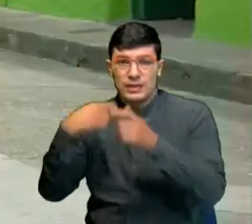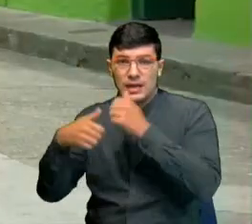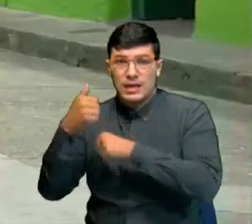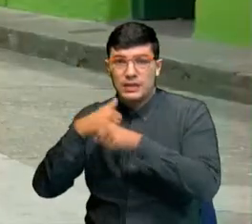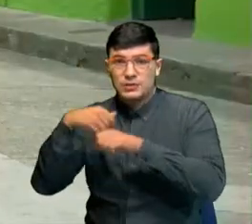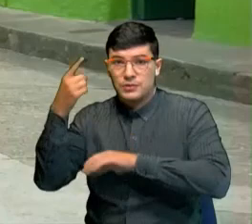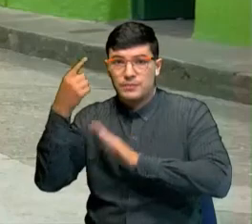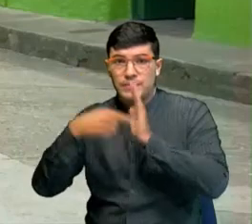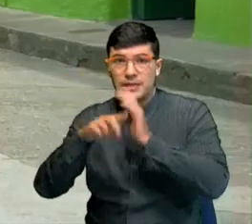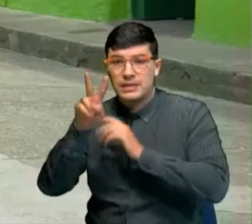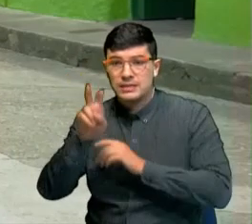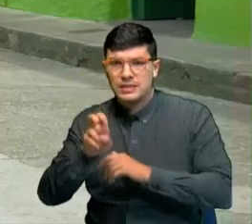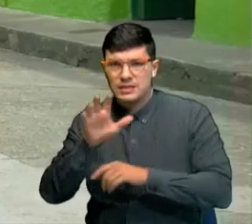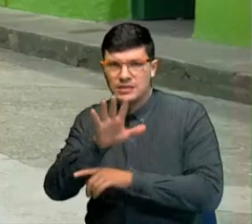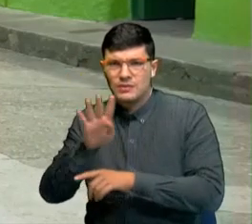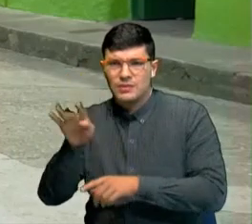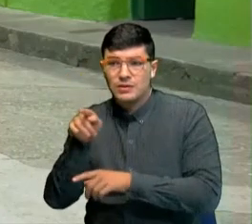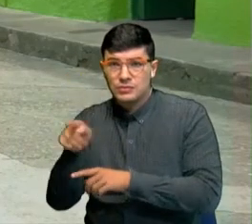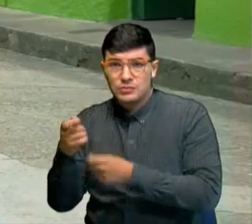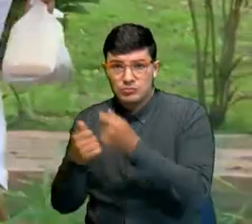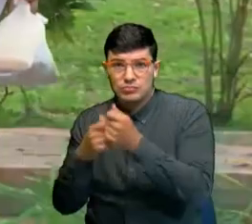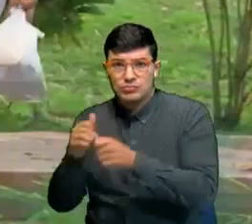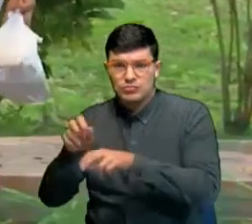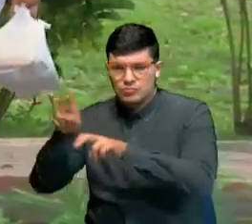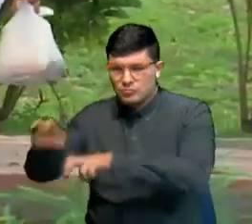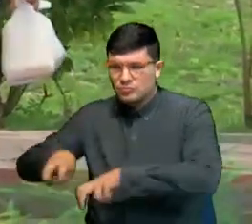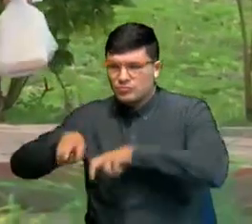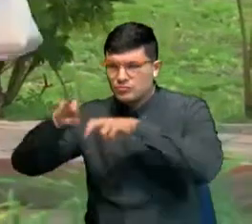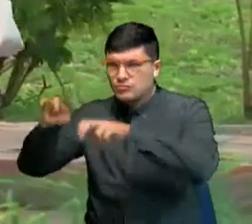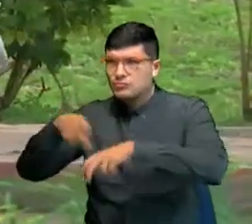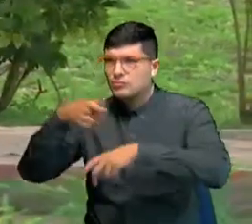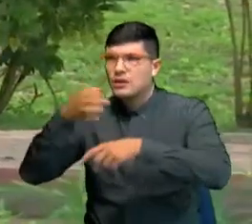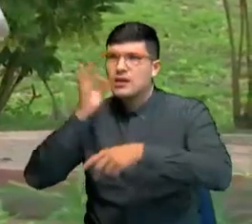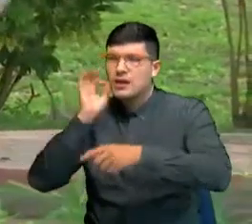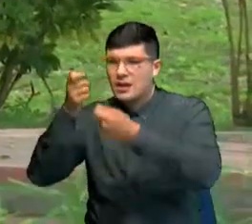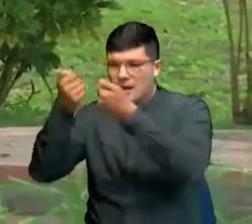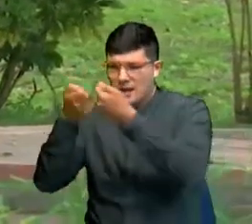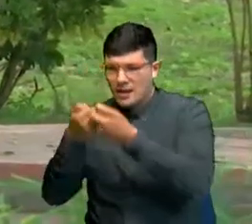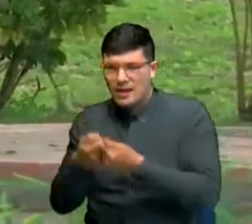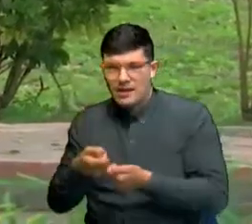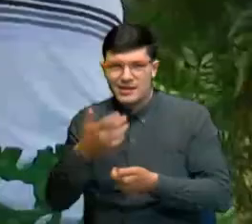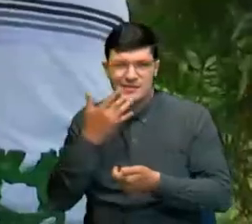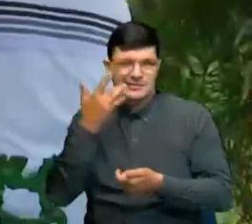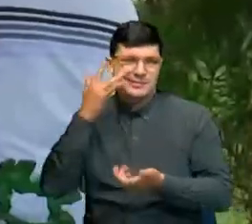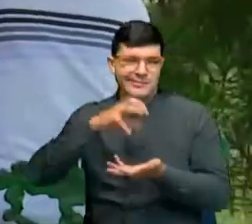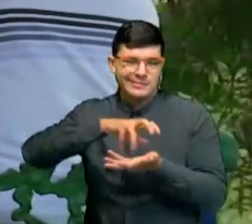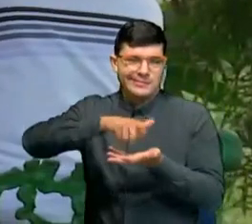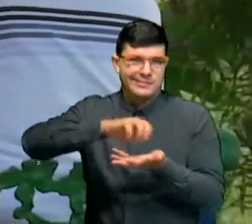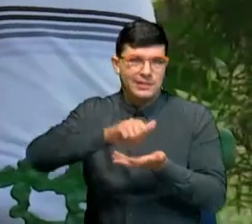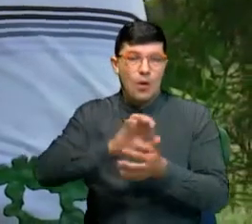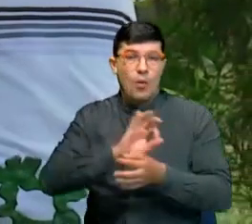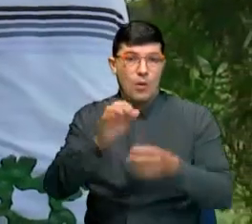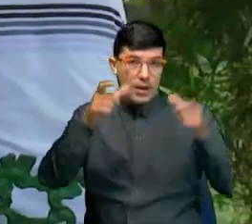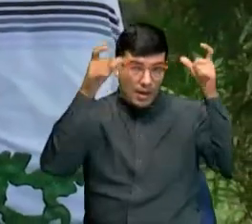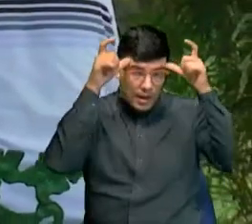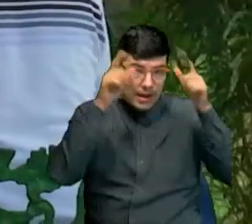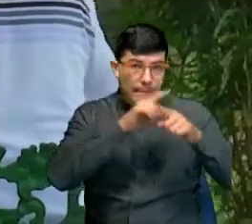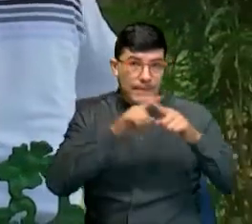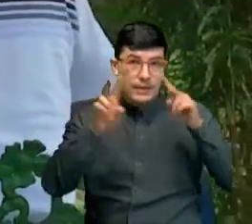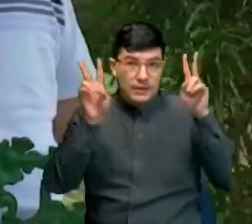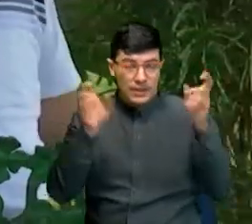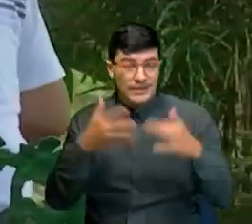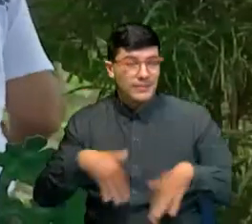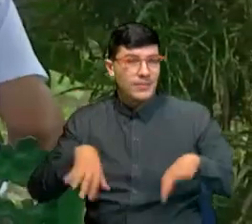esta población gira su economía en torno al cultivo del café, los cítricos y la ganadería. Pero hay algo más importante que caracteriza a